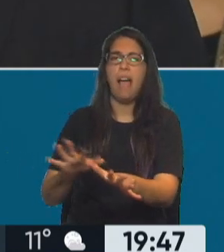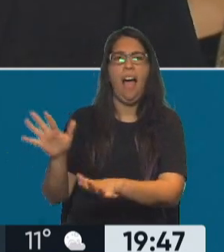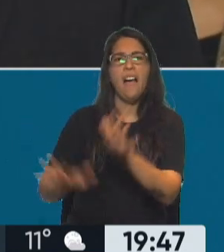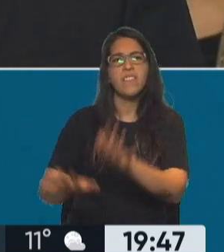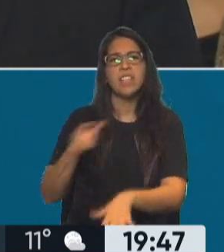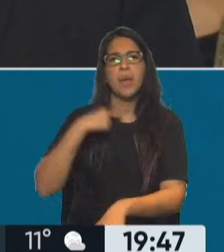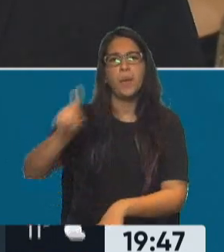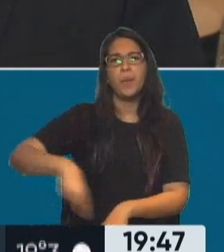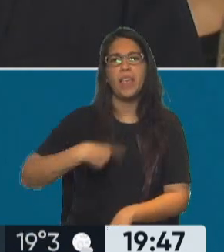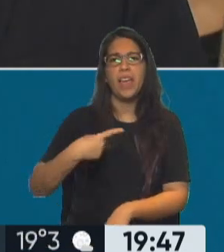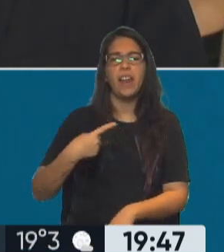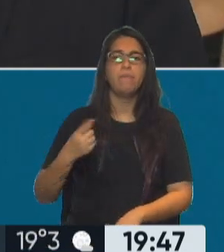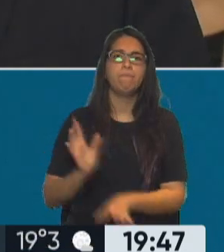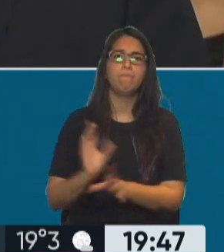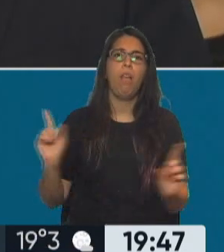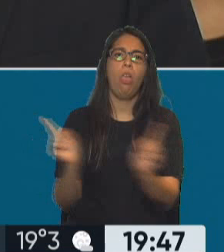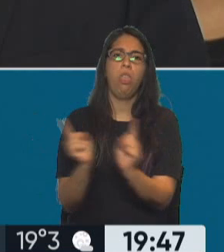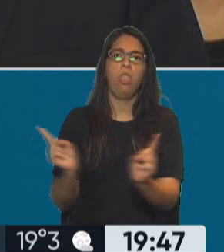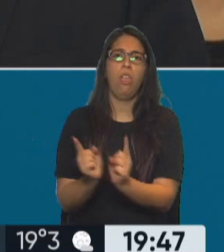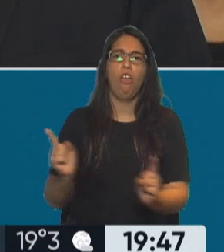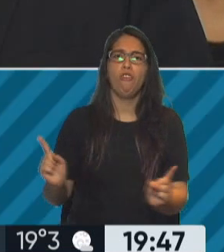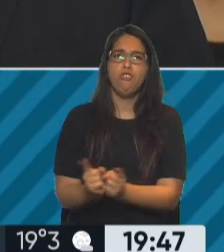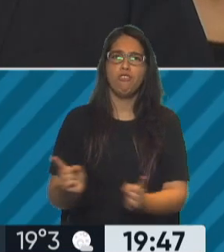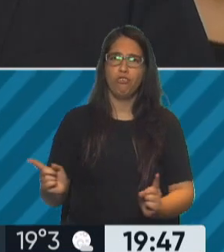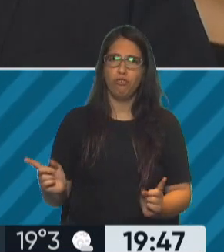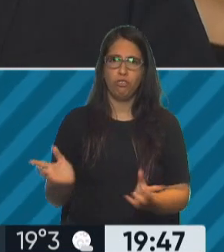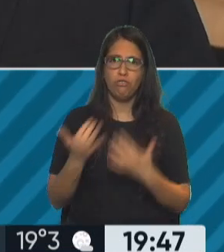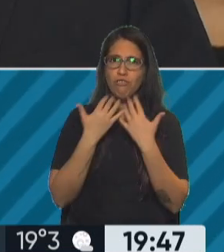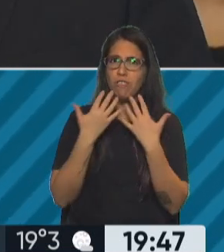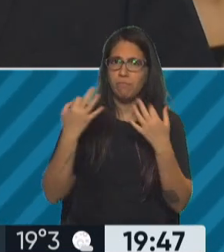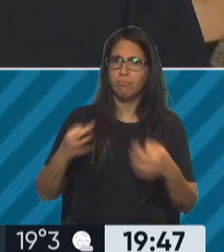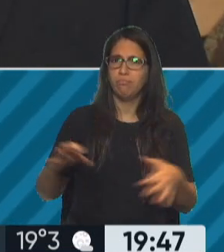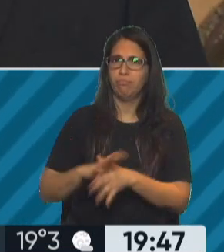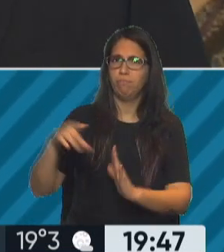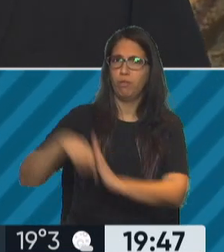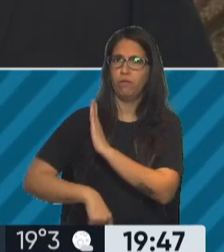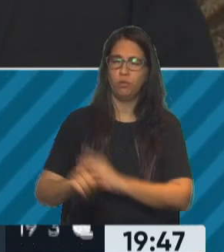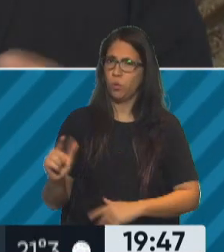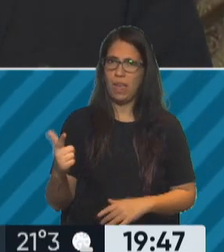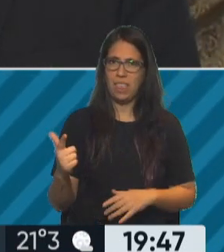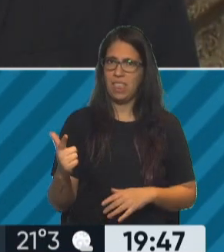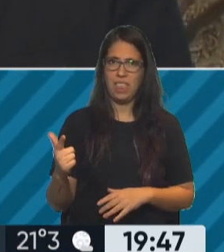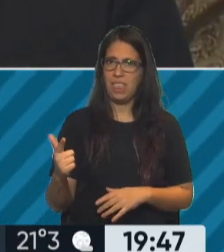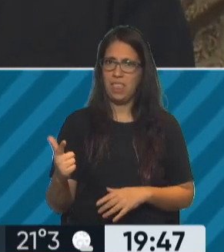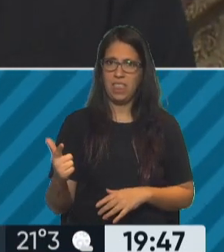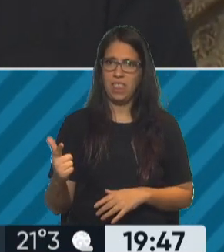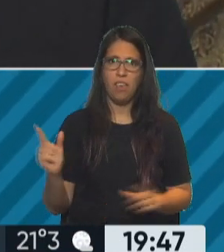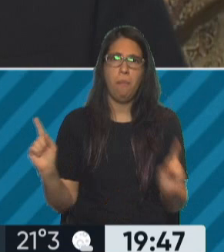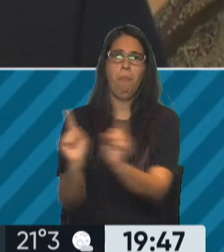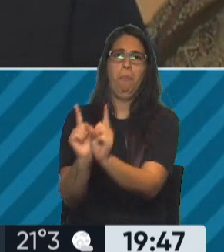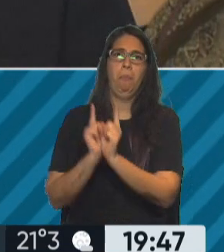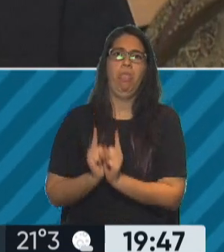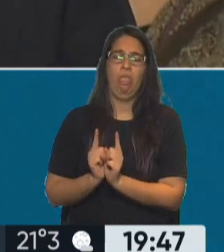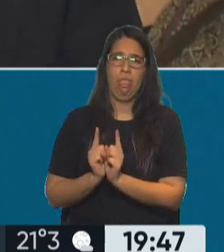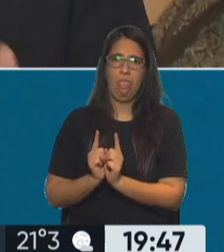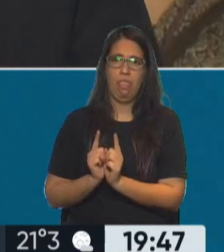que generan es una síntesis, y la síntesis nunca termina siendo representativa de la realidad que